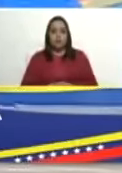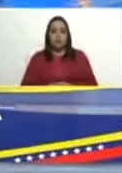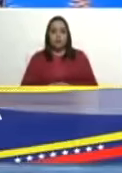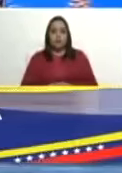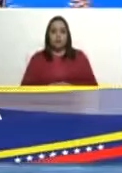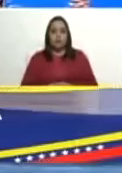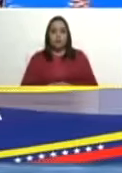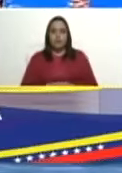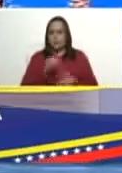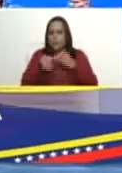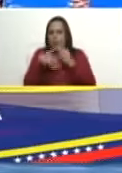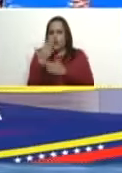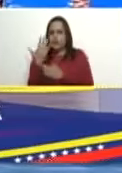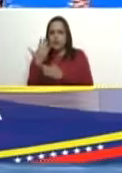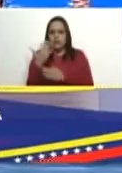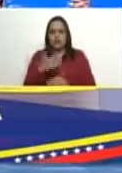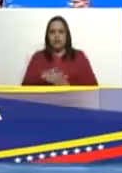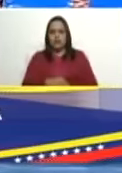famosa,